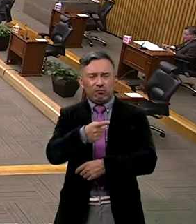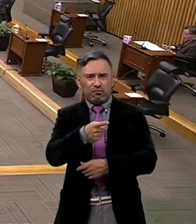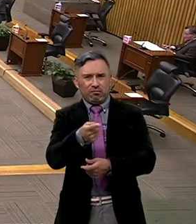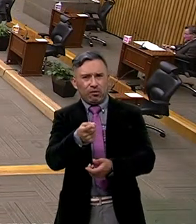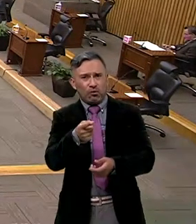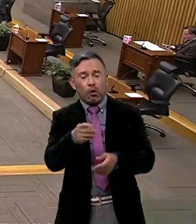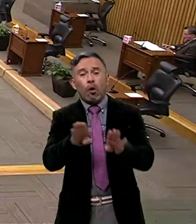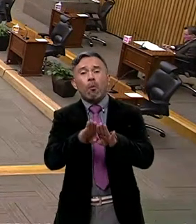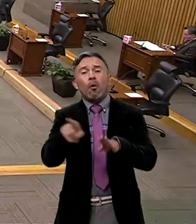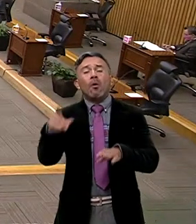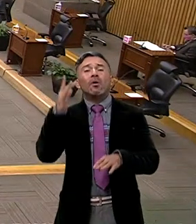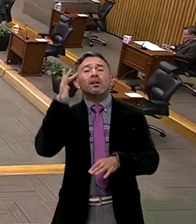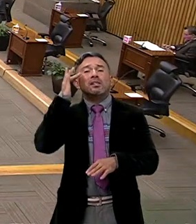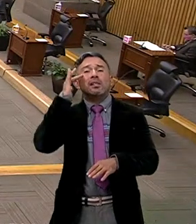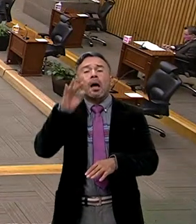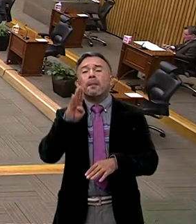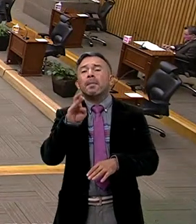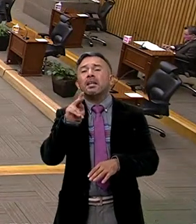benito